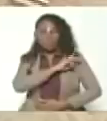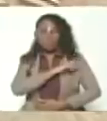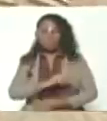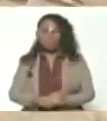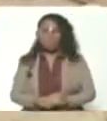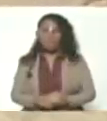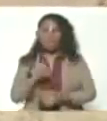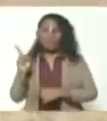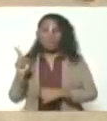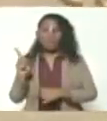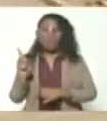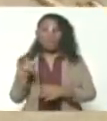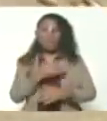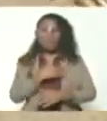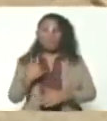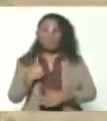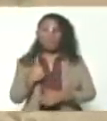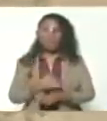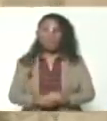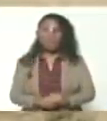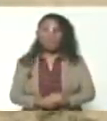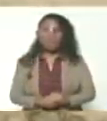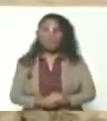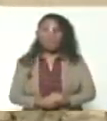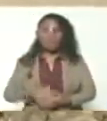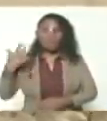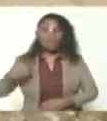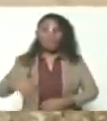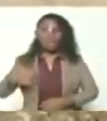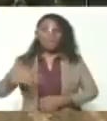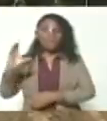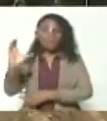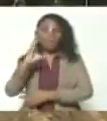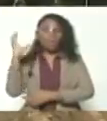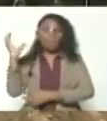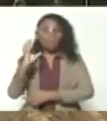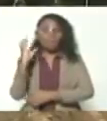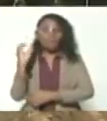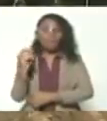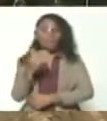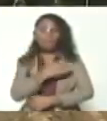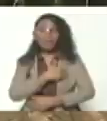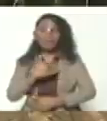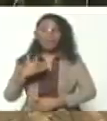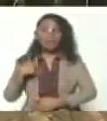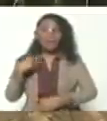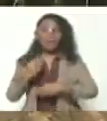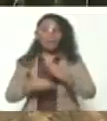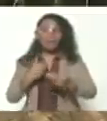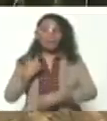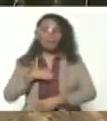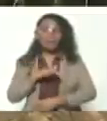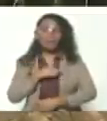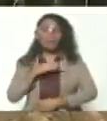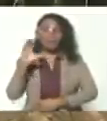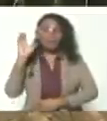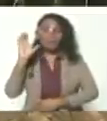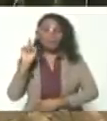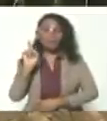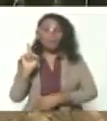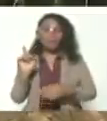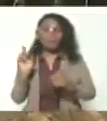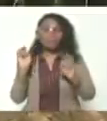estas pretensiones, mi comandante en jefe, de la derecha colombiana, de querer crear en nuestro país un clima